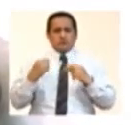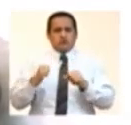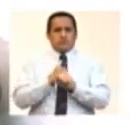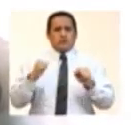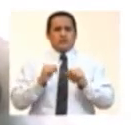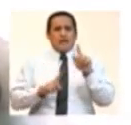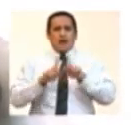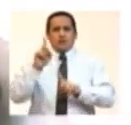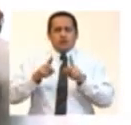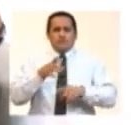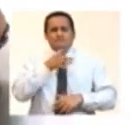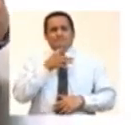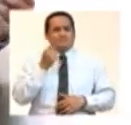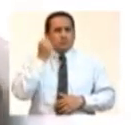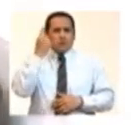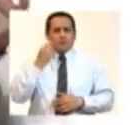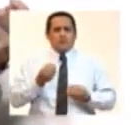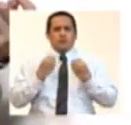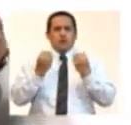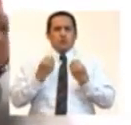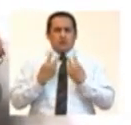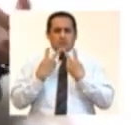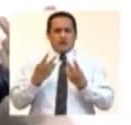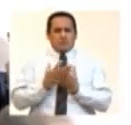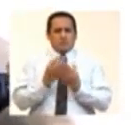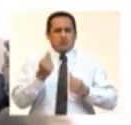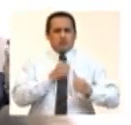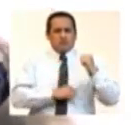parece increíble, pero a lo mejor ni siquiera comprendían el estado hasta